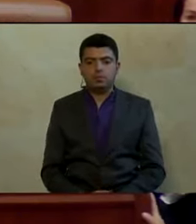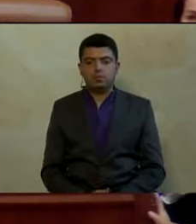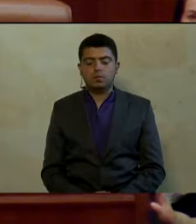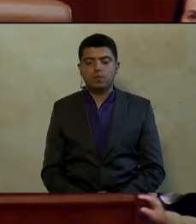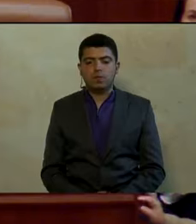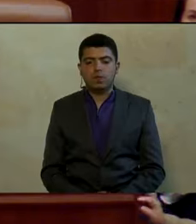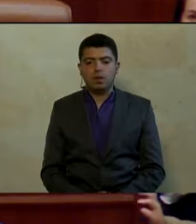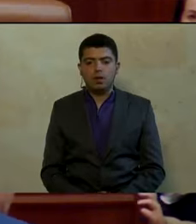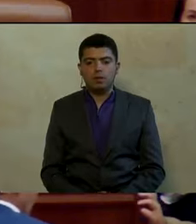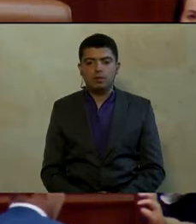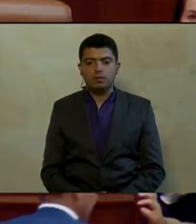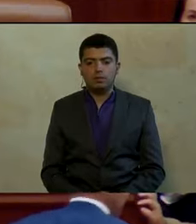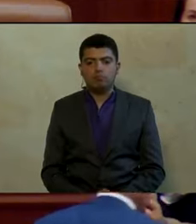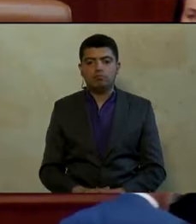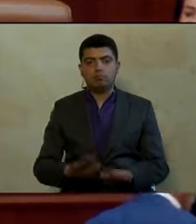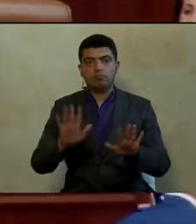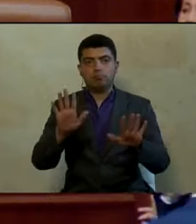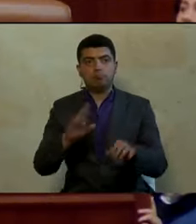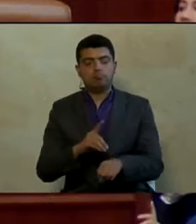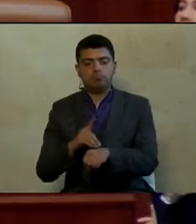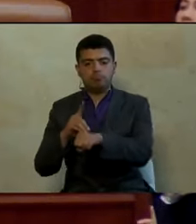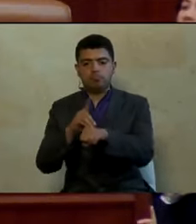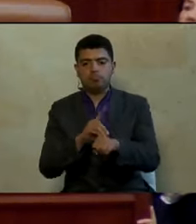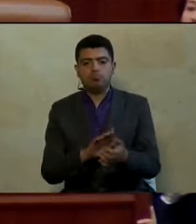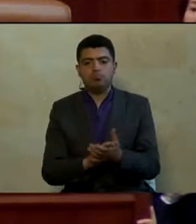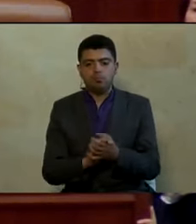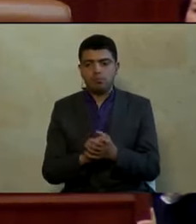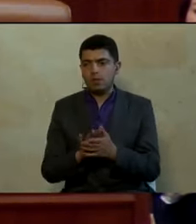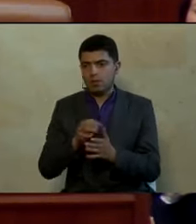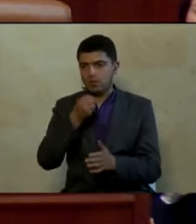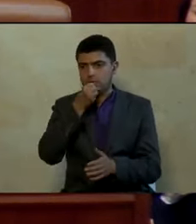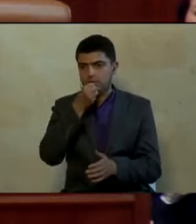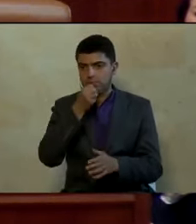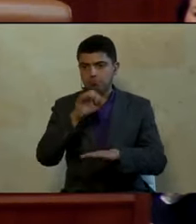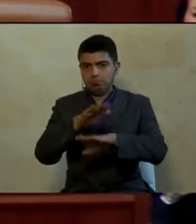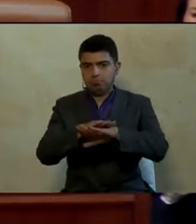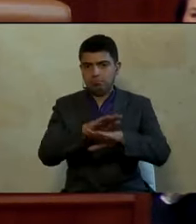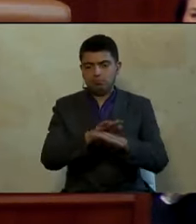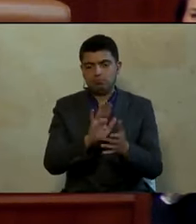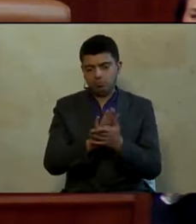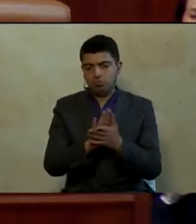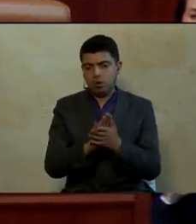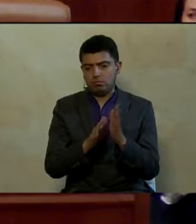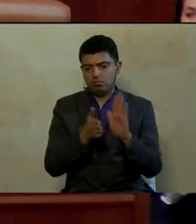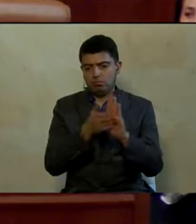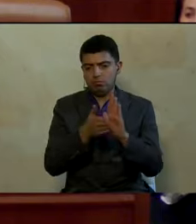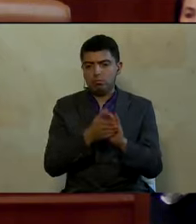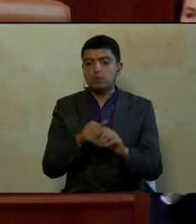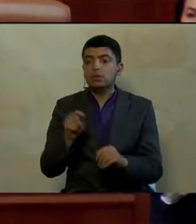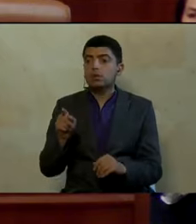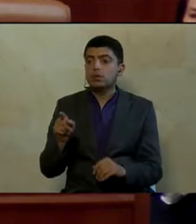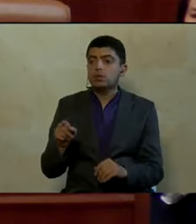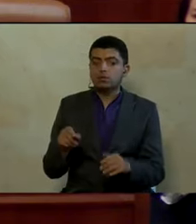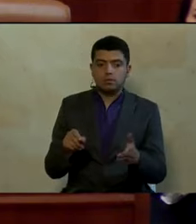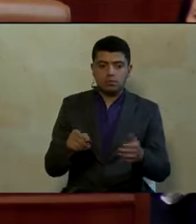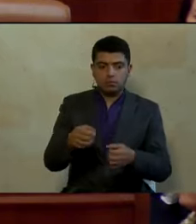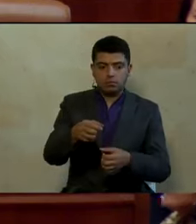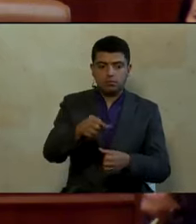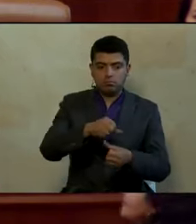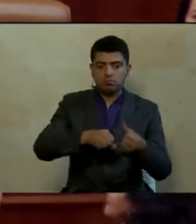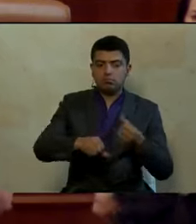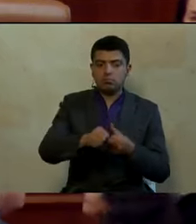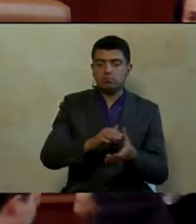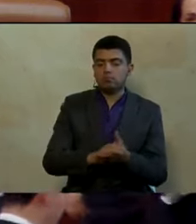constancia doctor lem tiene usted la palabra para dejar una constancia presidente Muchas gracias